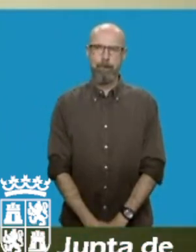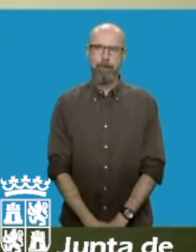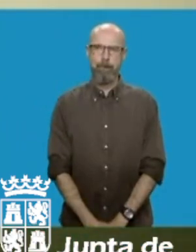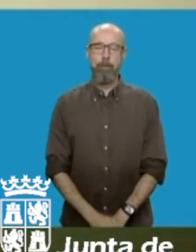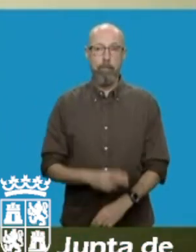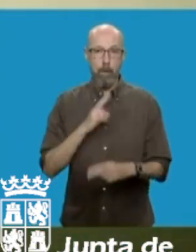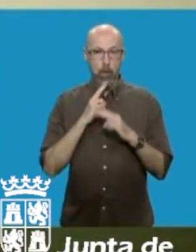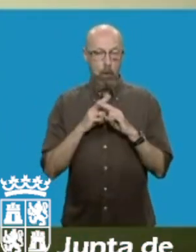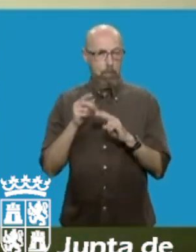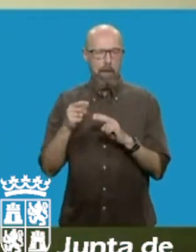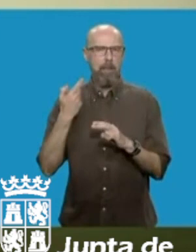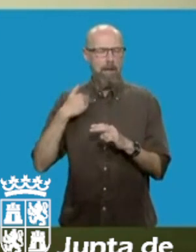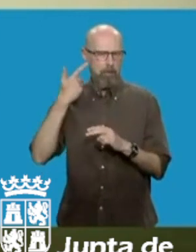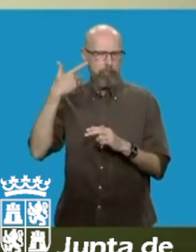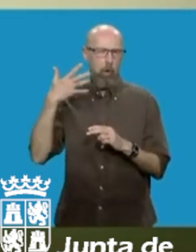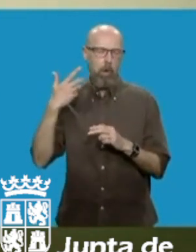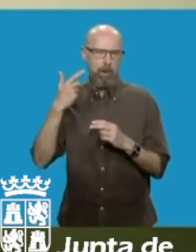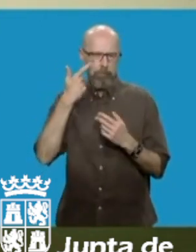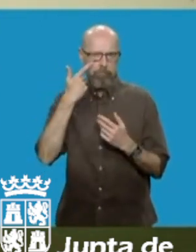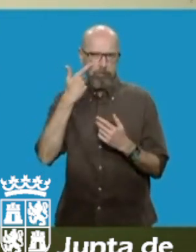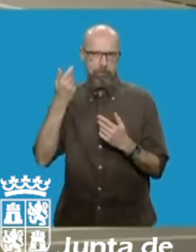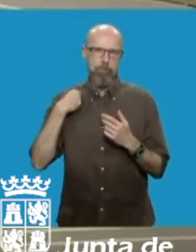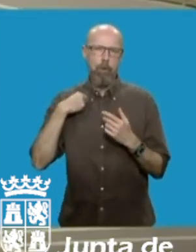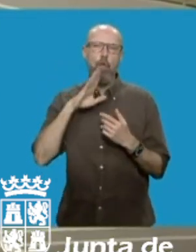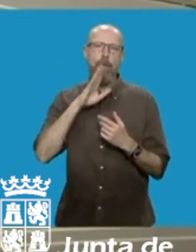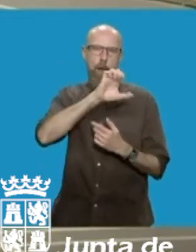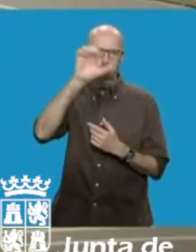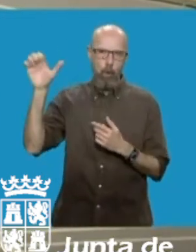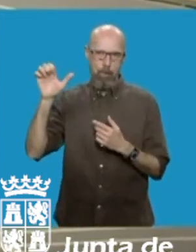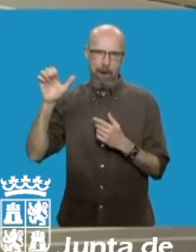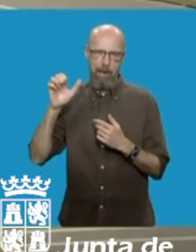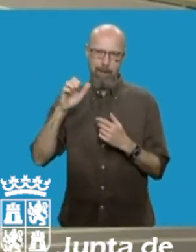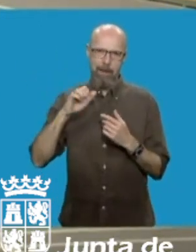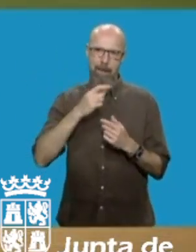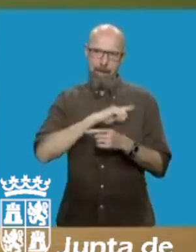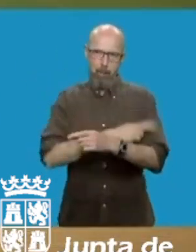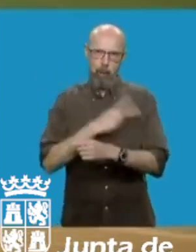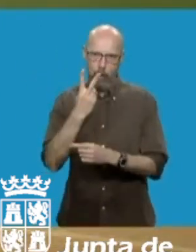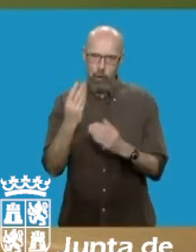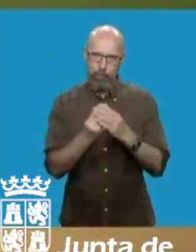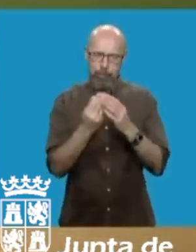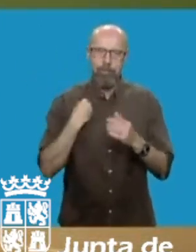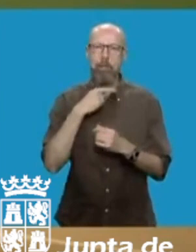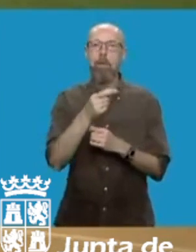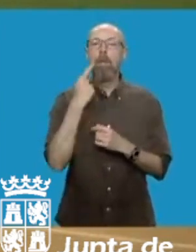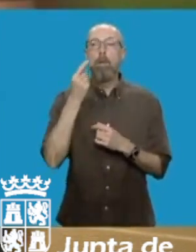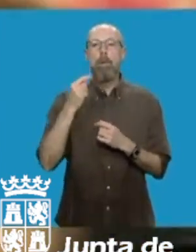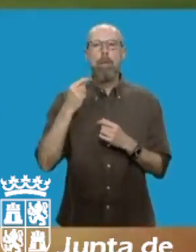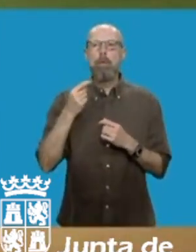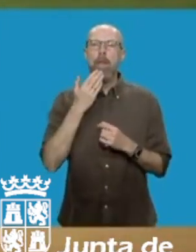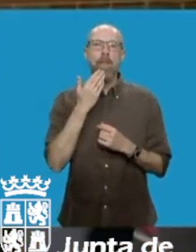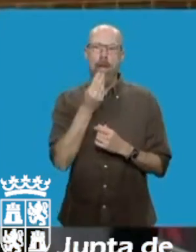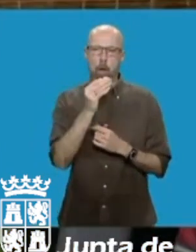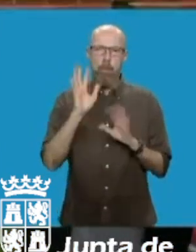Su nombre empieza a ser conocido en el circuito europeo de duatlón. Solo tiene 21 años, pero ya se ha situado en el primer plano nacional de